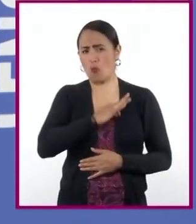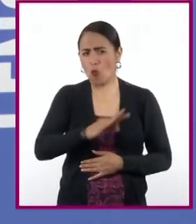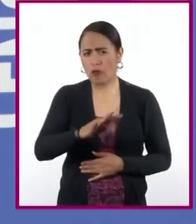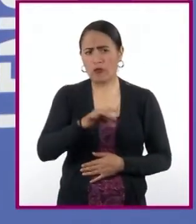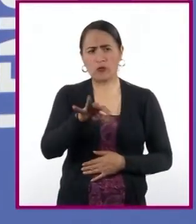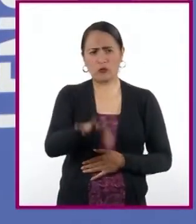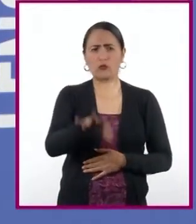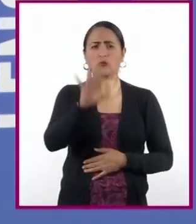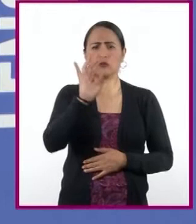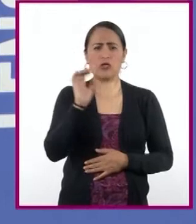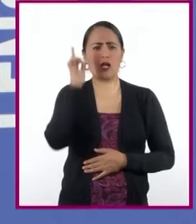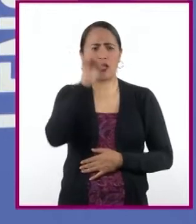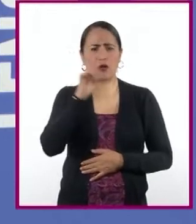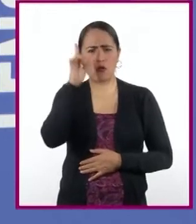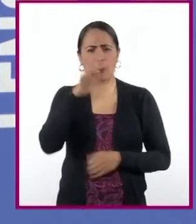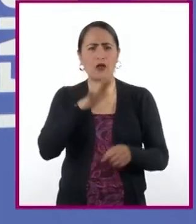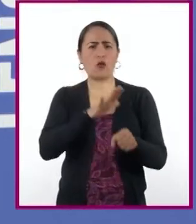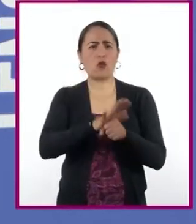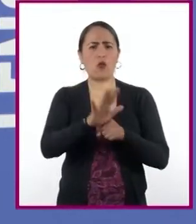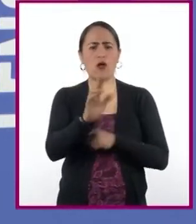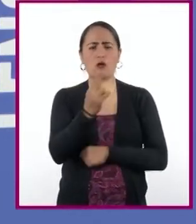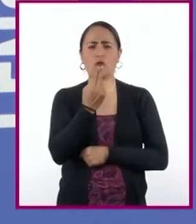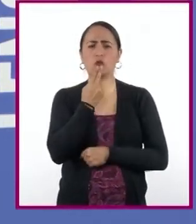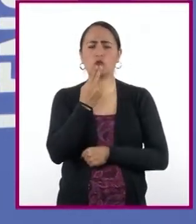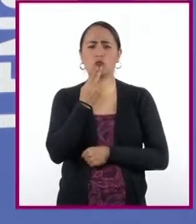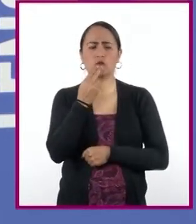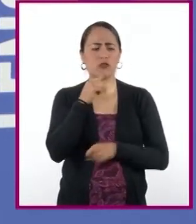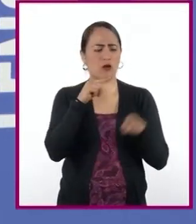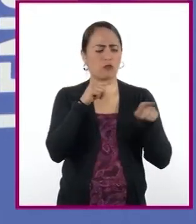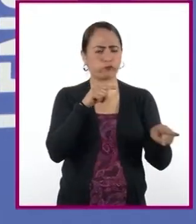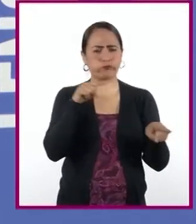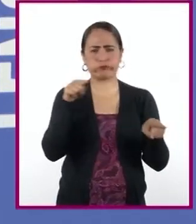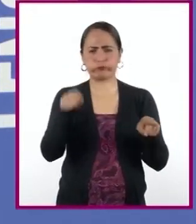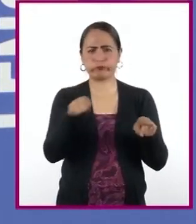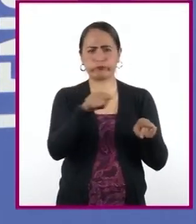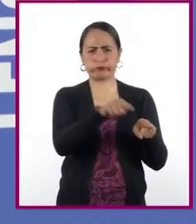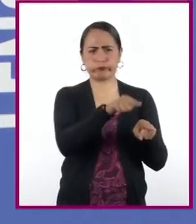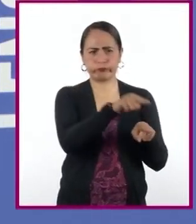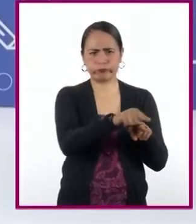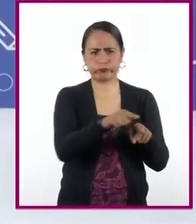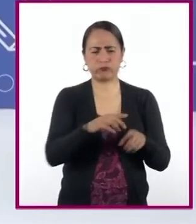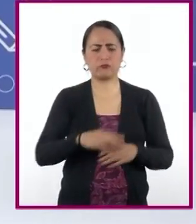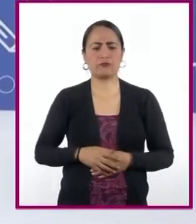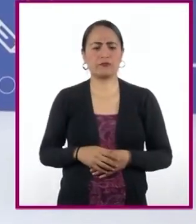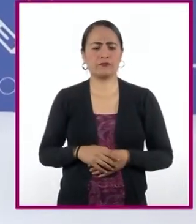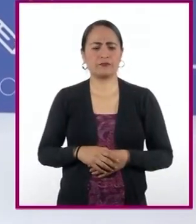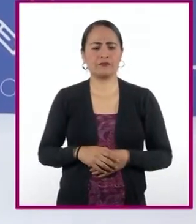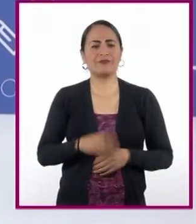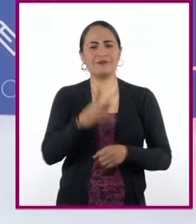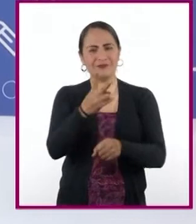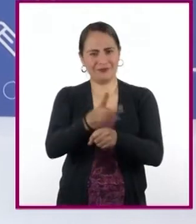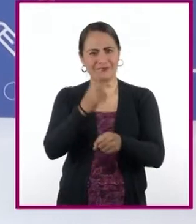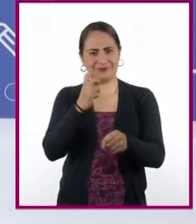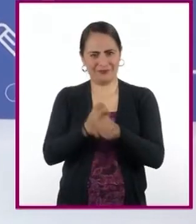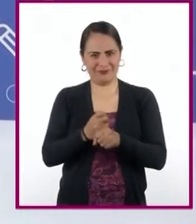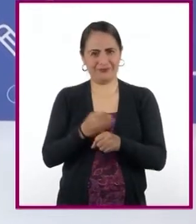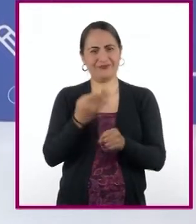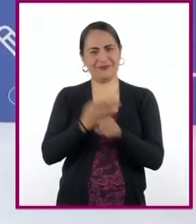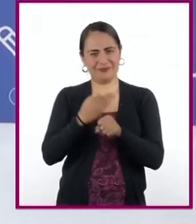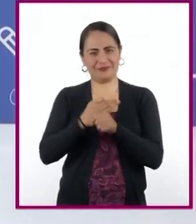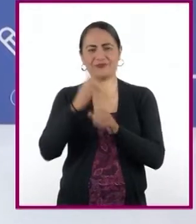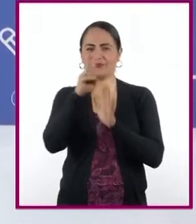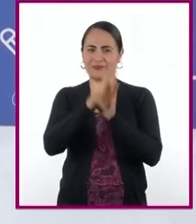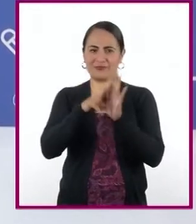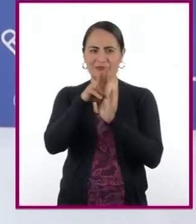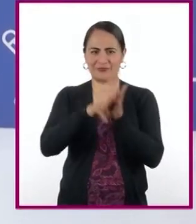el tipo de lenguaje que debemos utilizar en cada situación que se nos presenta. Los invito a que observemos juntos el